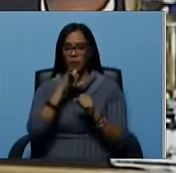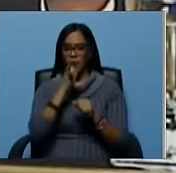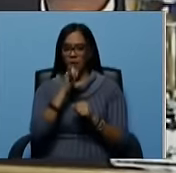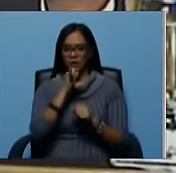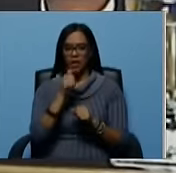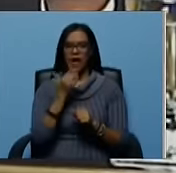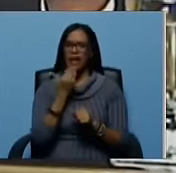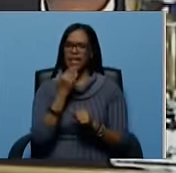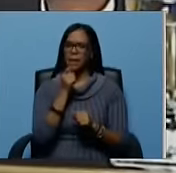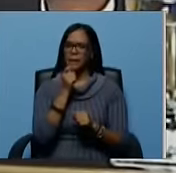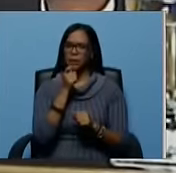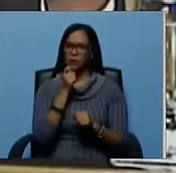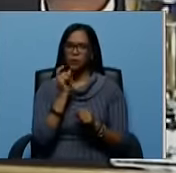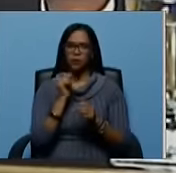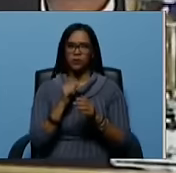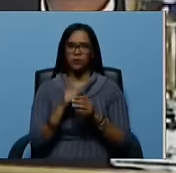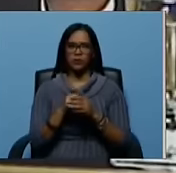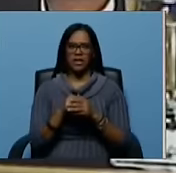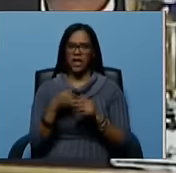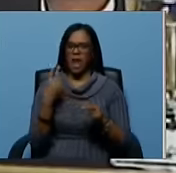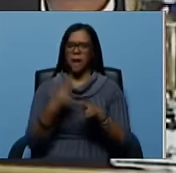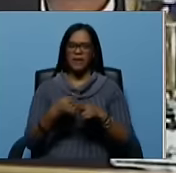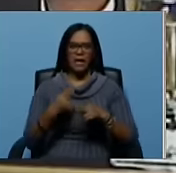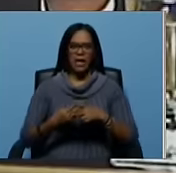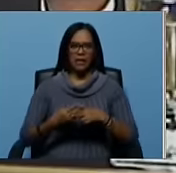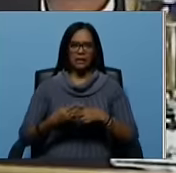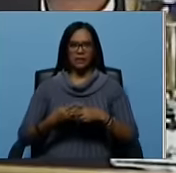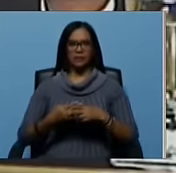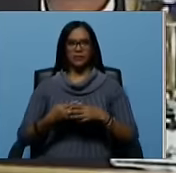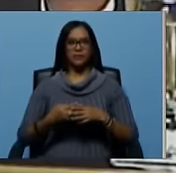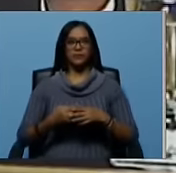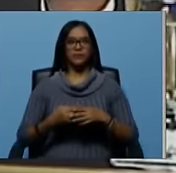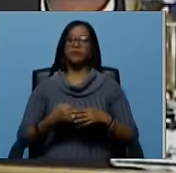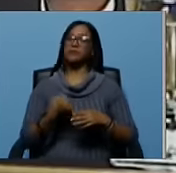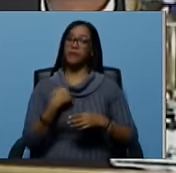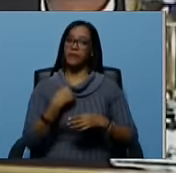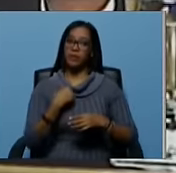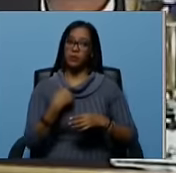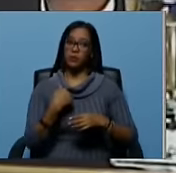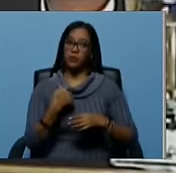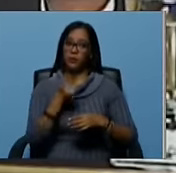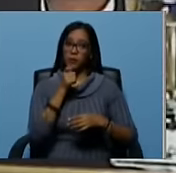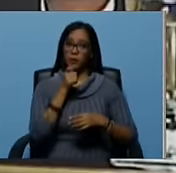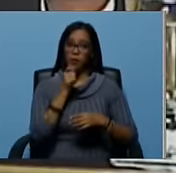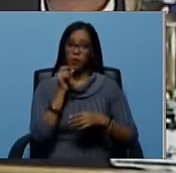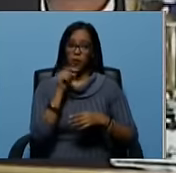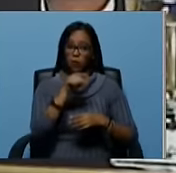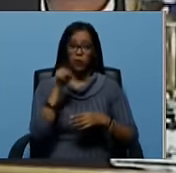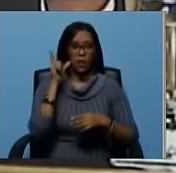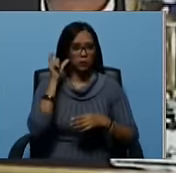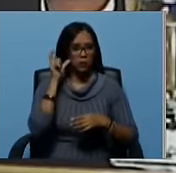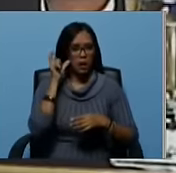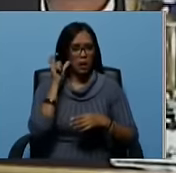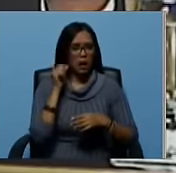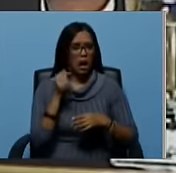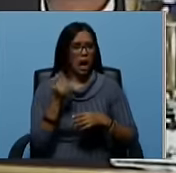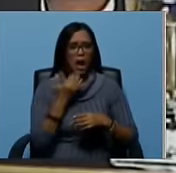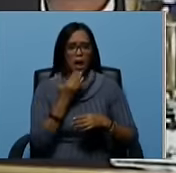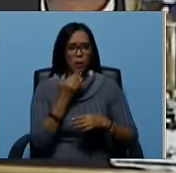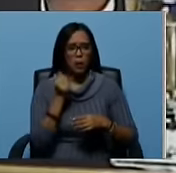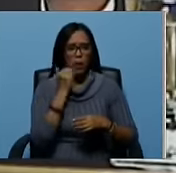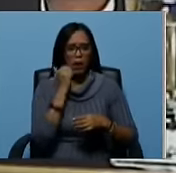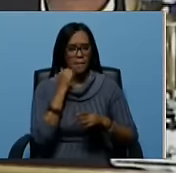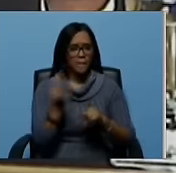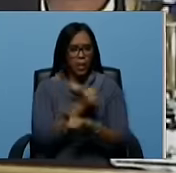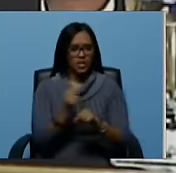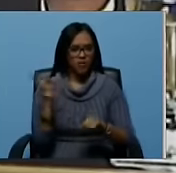me preguntó ahí de las amenazas. Y yo les preguntaba, ¿ustedes han escuchado de alguna manifestación violenta en